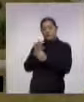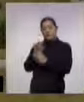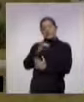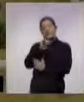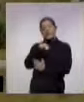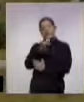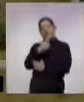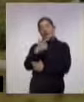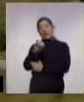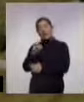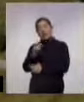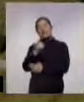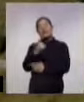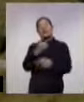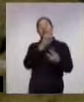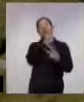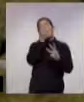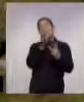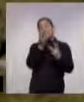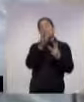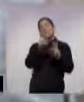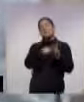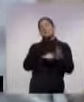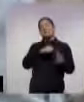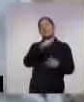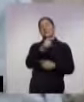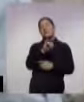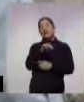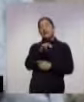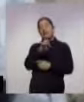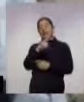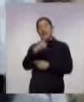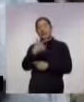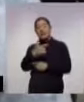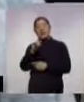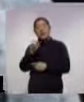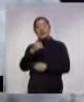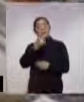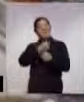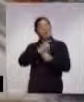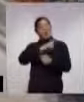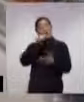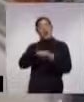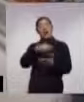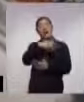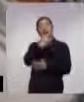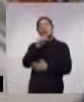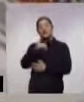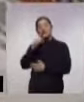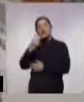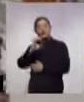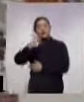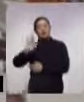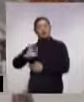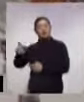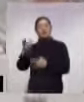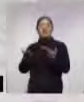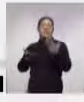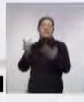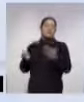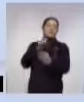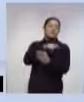de 2019 se ubicó como primer lugar nacional en este rubro, con un promedio de 14.2% respecto al año